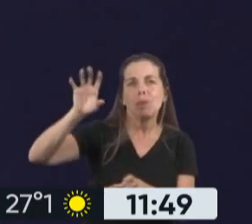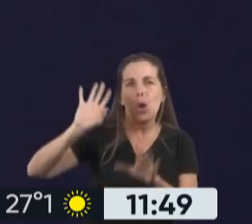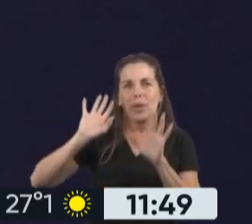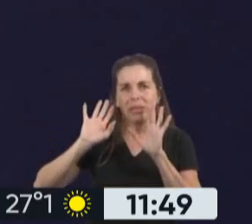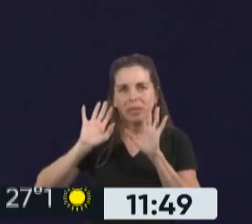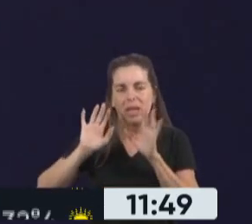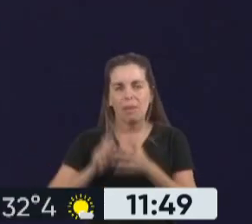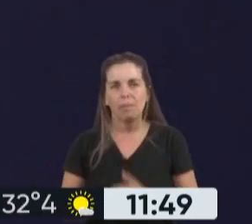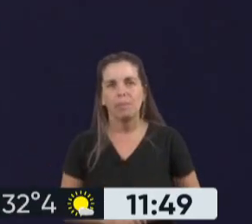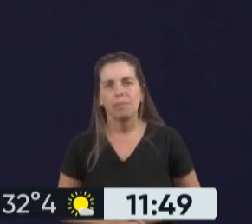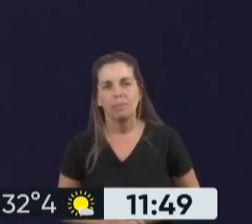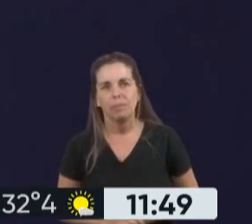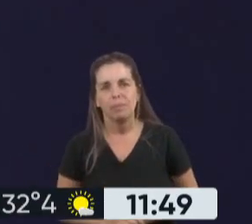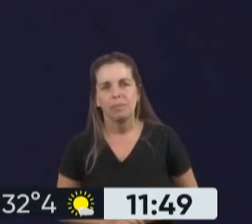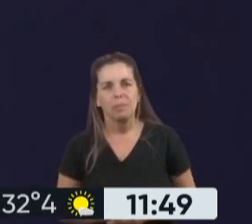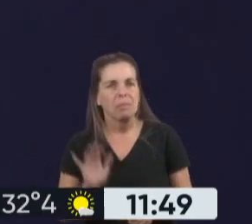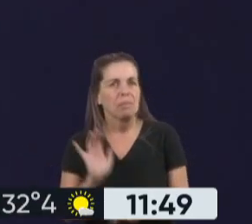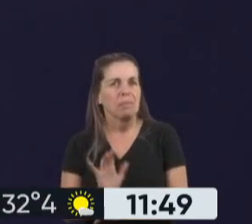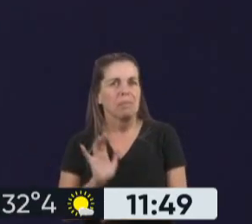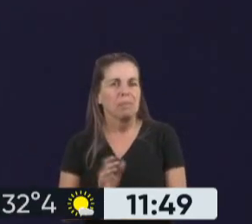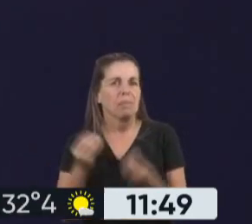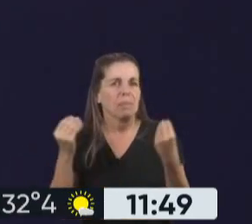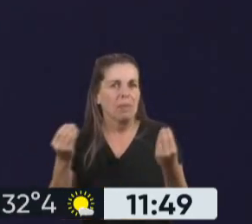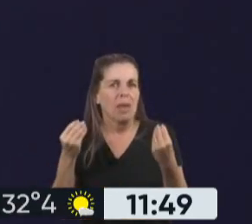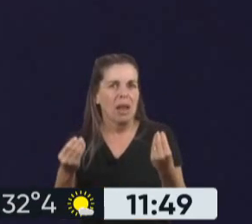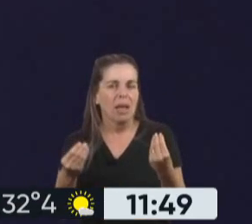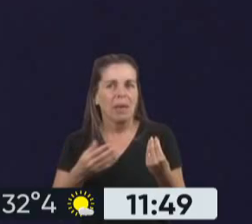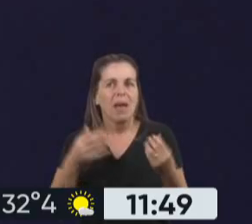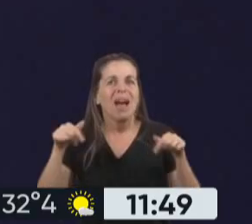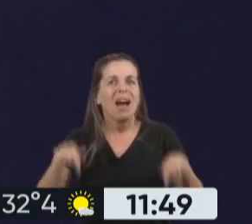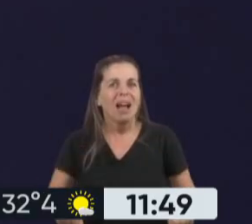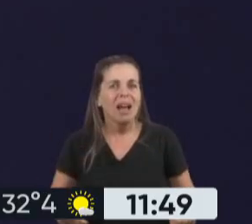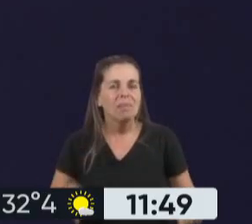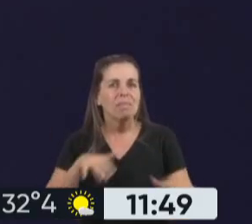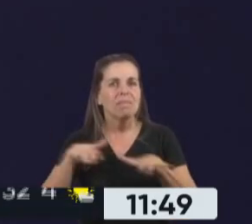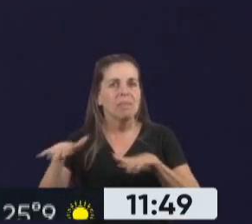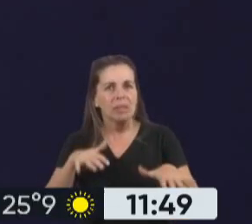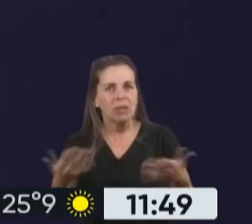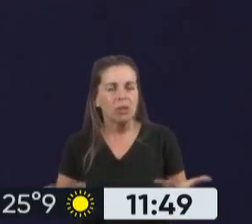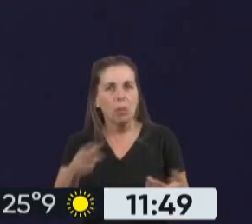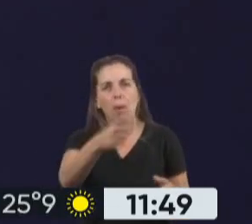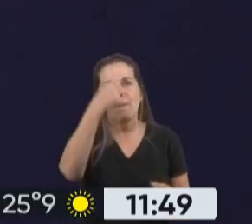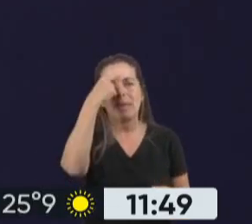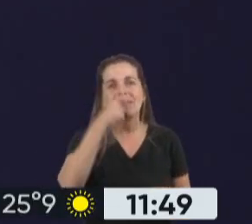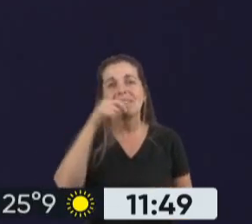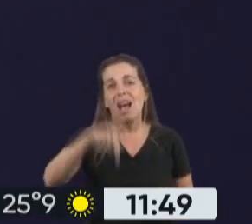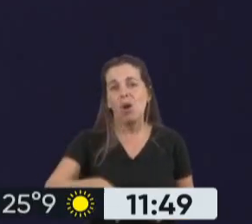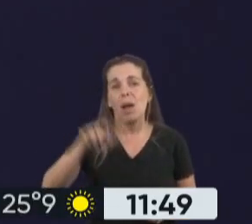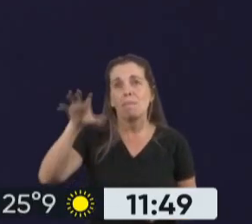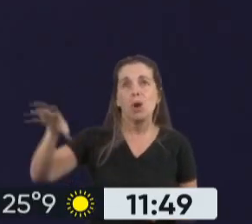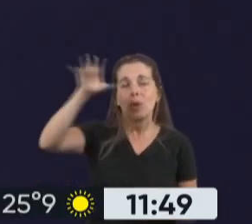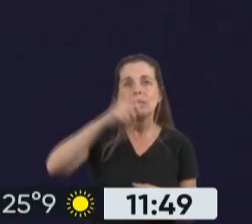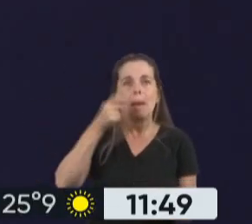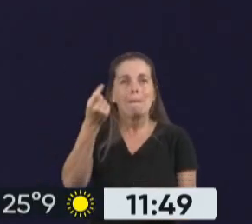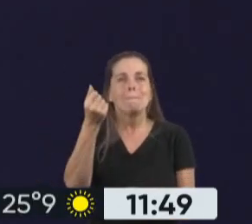termina siendo un blef, ¿no? Porque lo cierto es que imagínate si ahora no pueden pagar con un